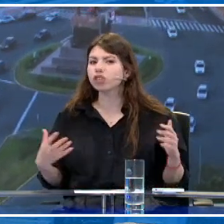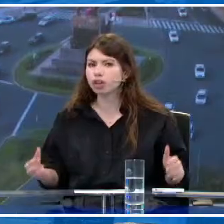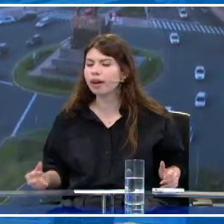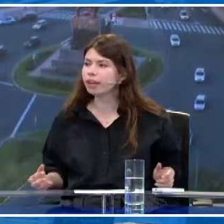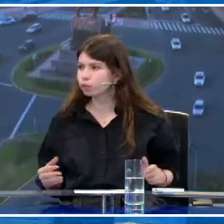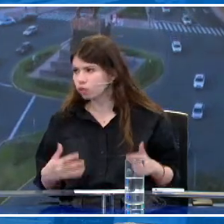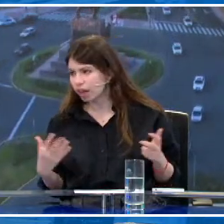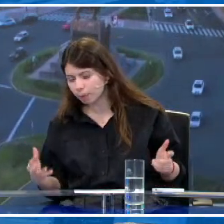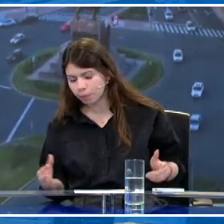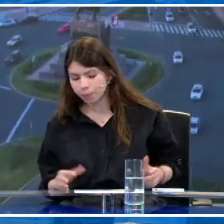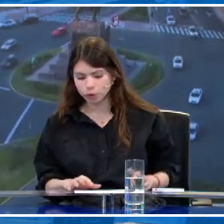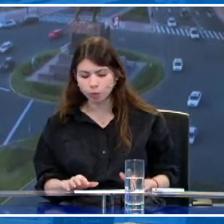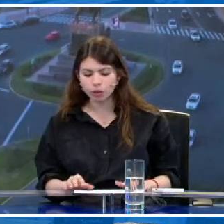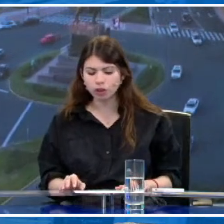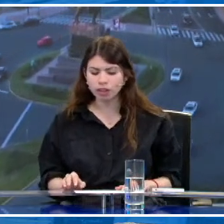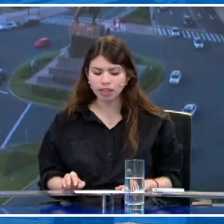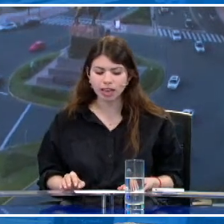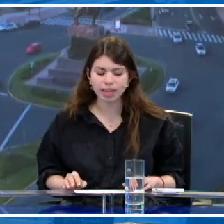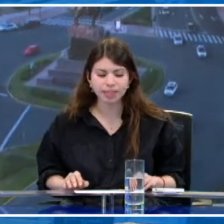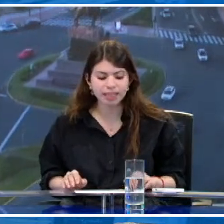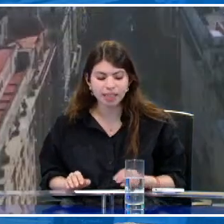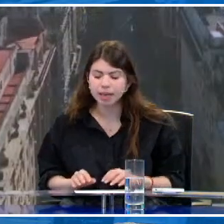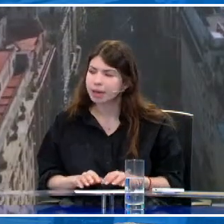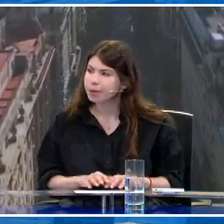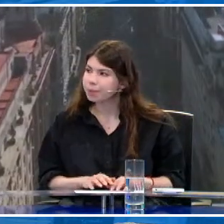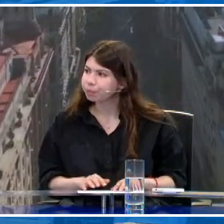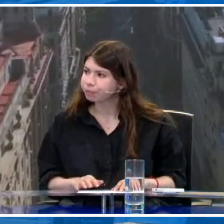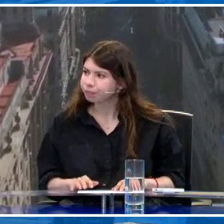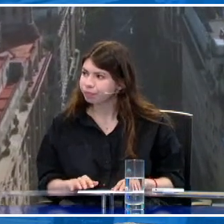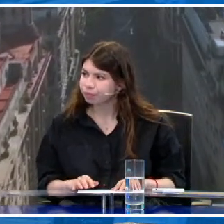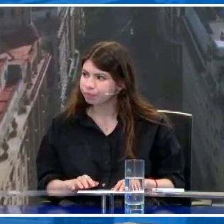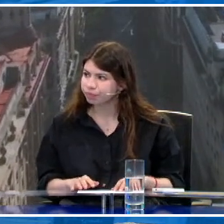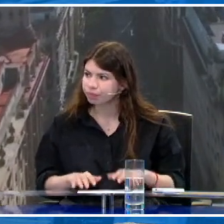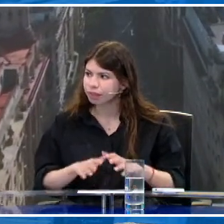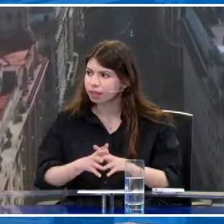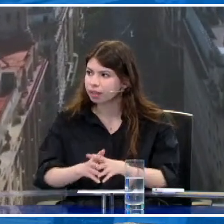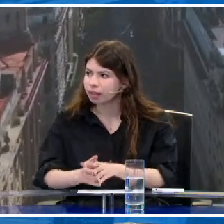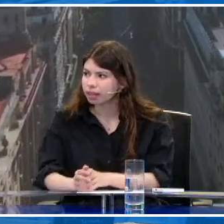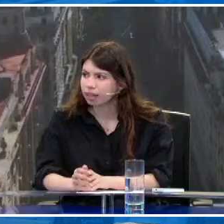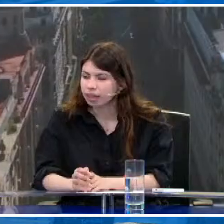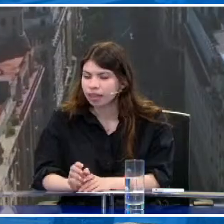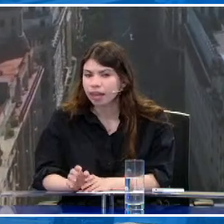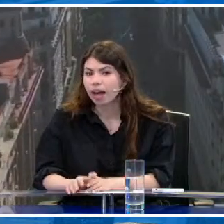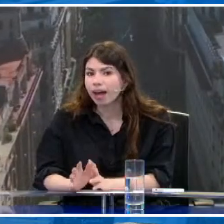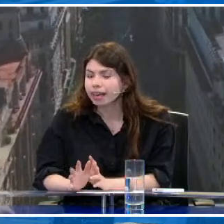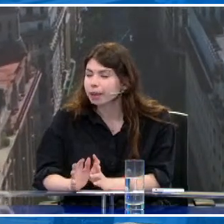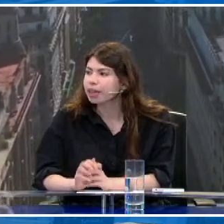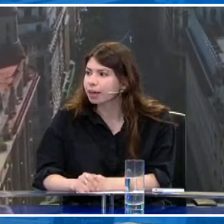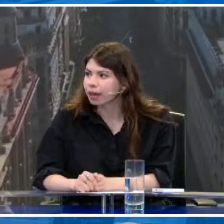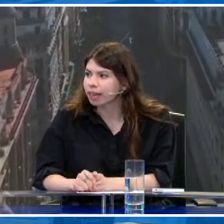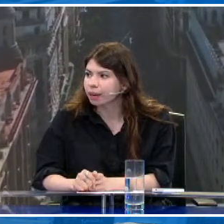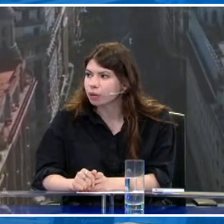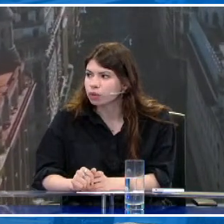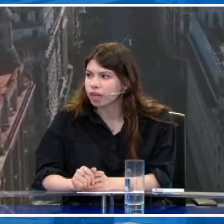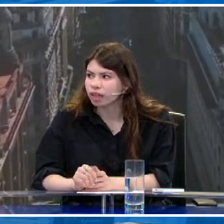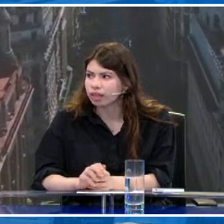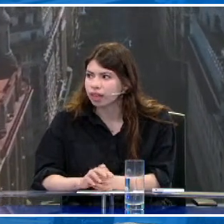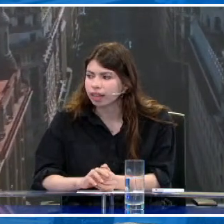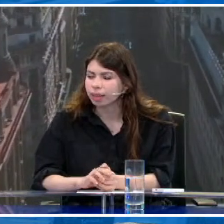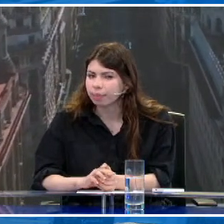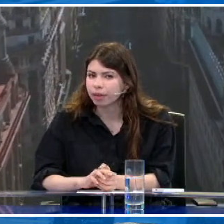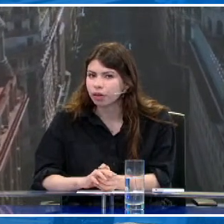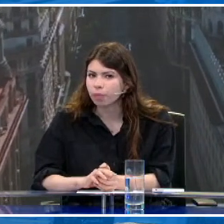y eso se va a denunciar, por supuesto, de llegar a y ser así. segundo Colombi lo tendrán, ¿no? Y tercero algún peronista, ¿será así? Hay que ver qué va a